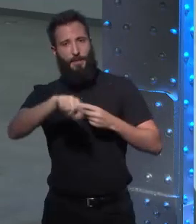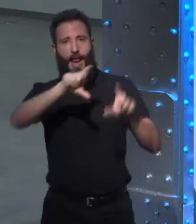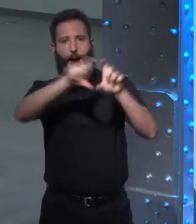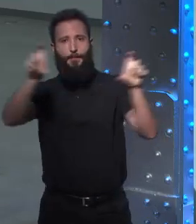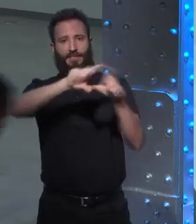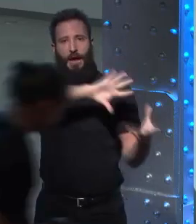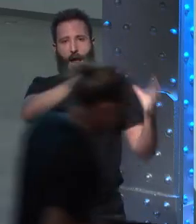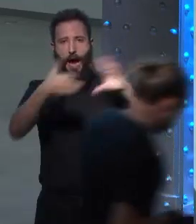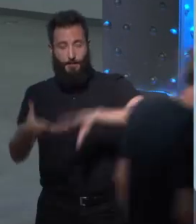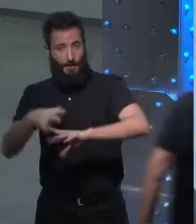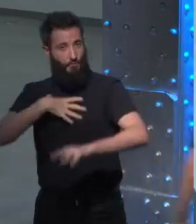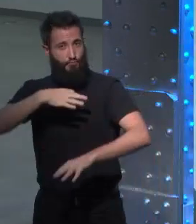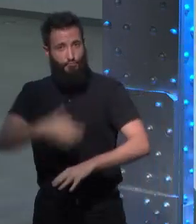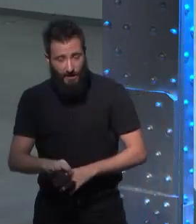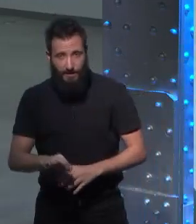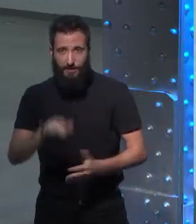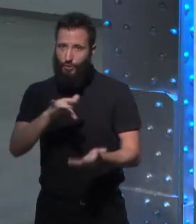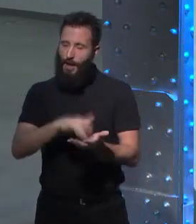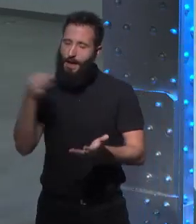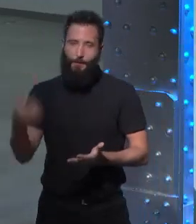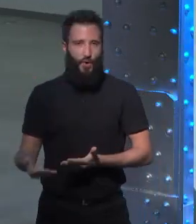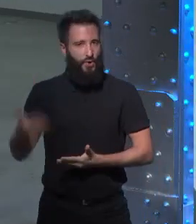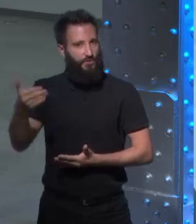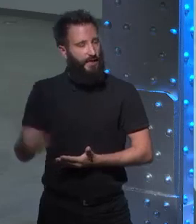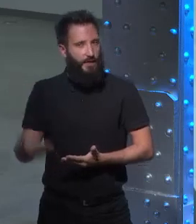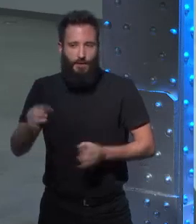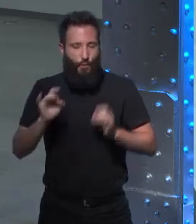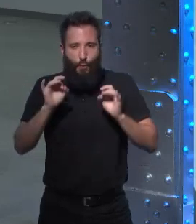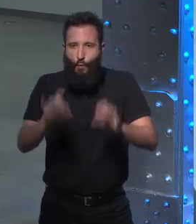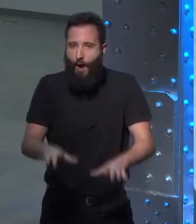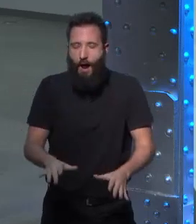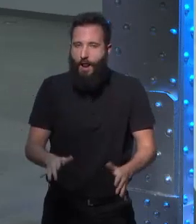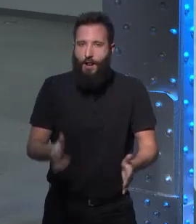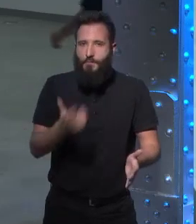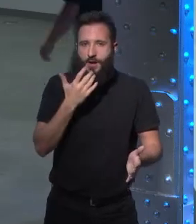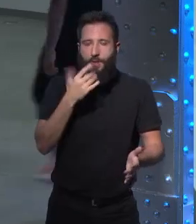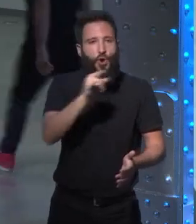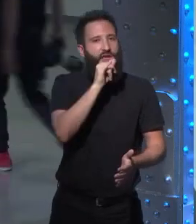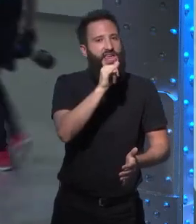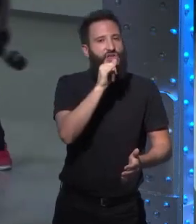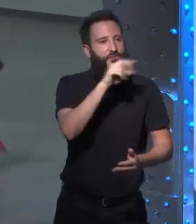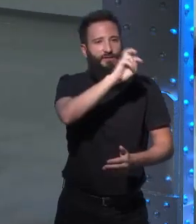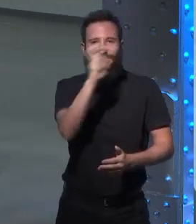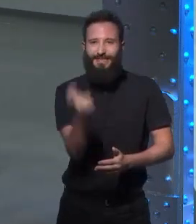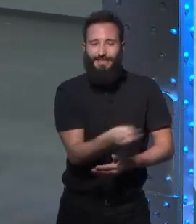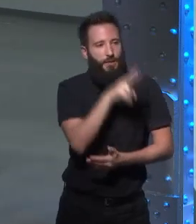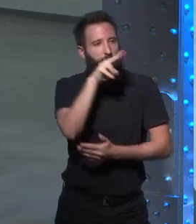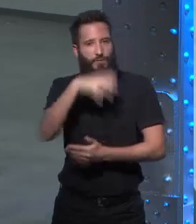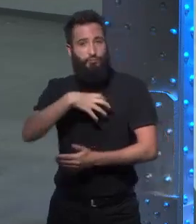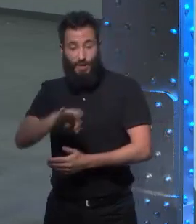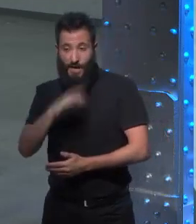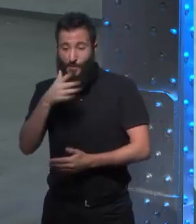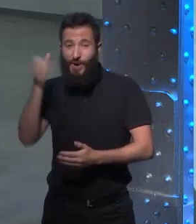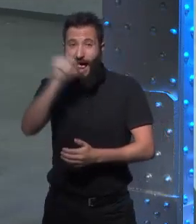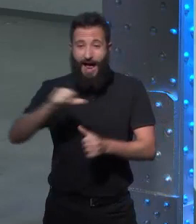al día a día de la empresa, es ya tan importante como lo puede ser hablar varios idiomas. Y esto es porque en los últimos